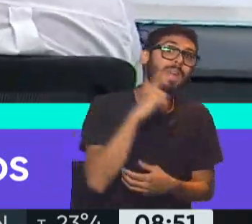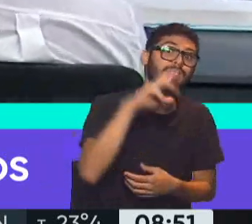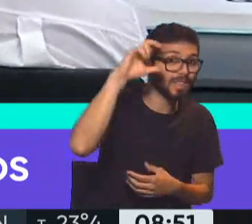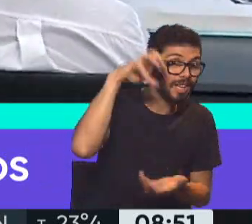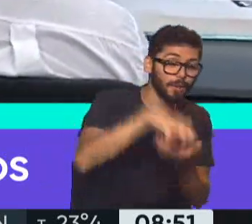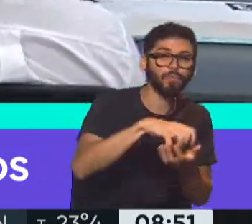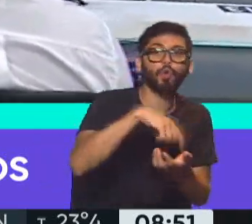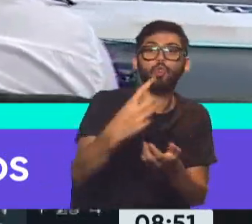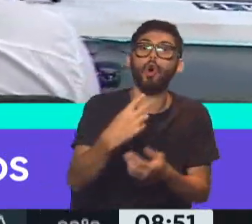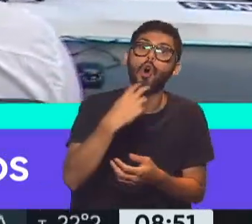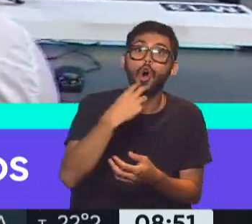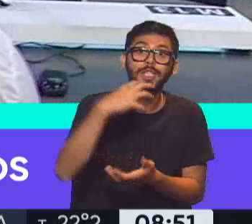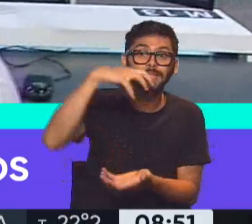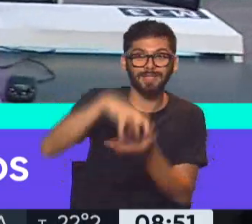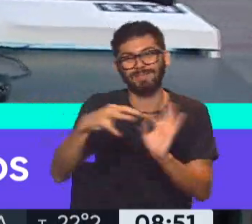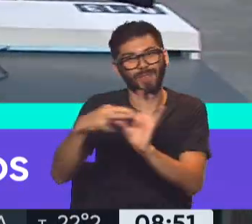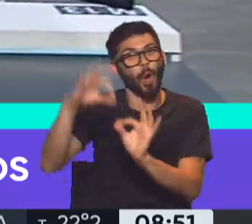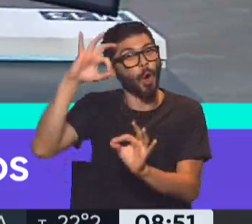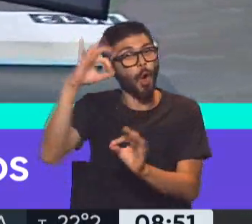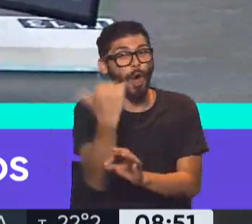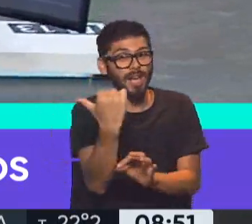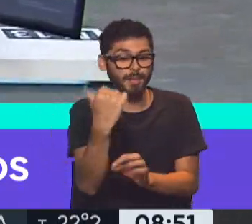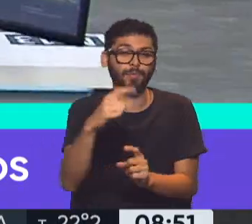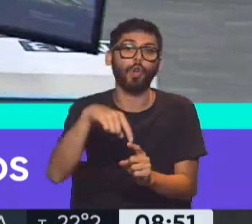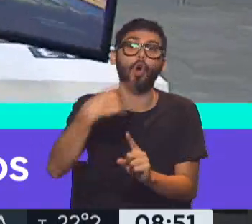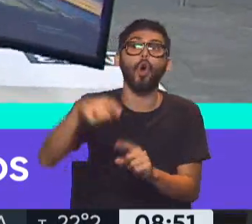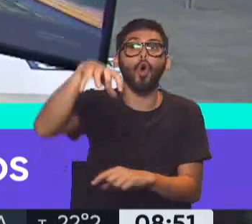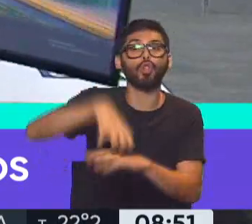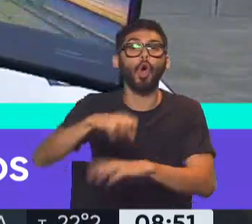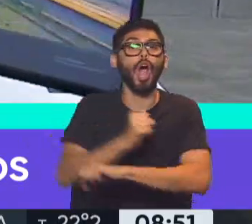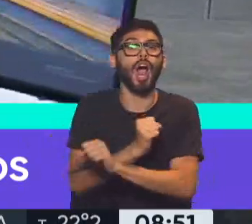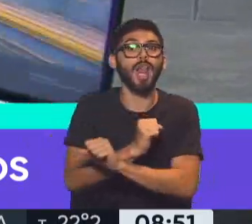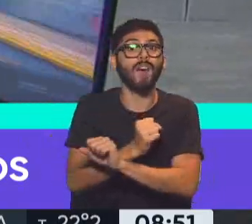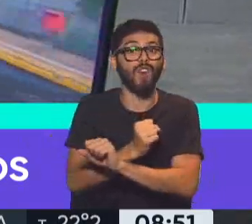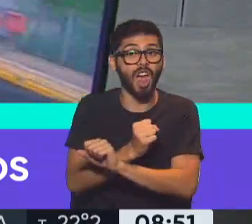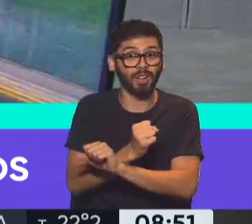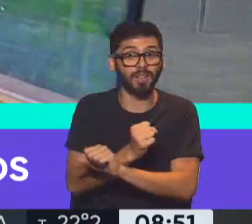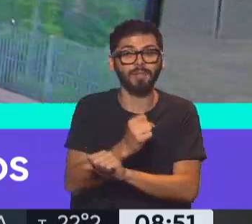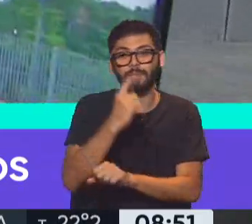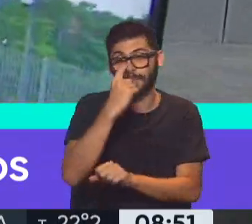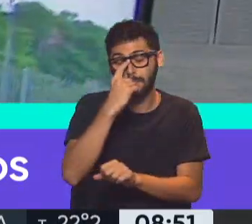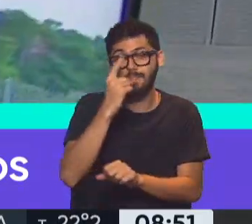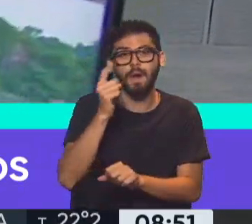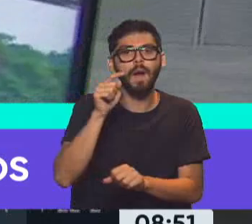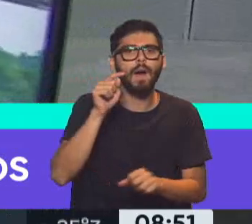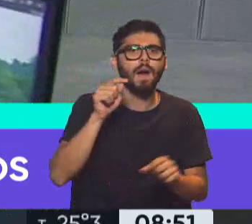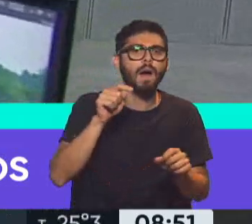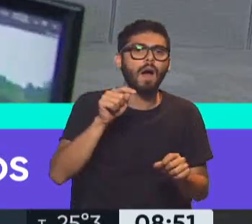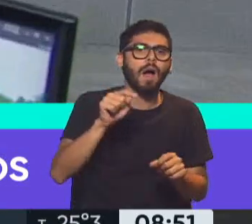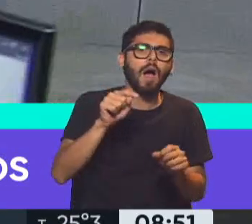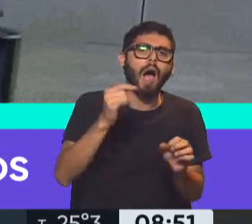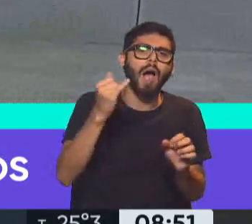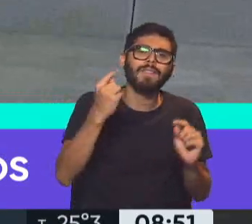en 11 la zona oeste y otro en gregorio de laferrére además de otras características que